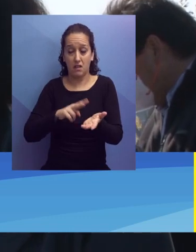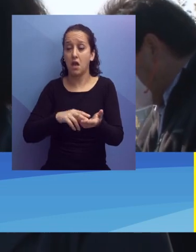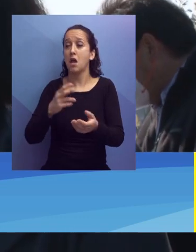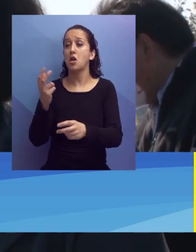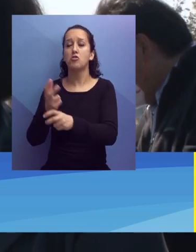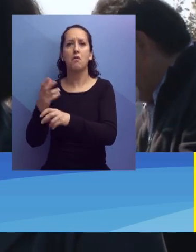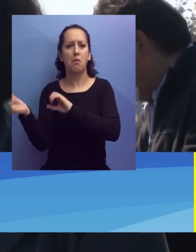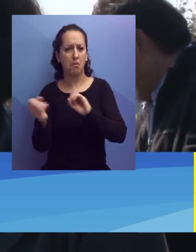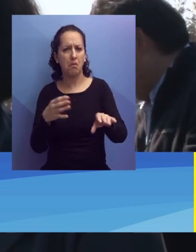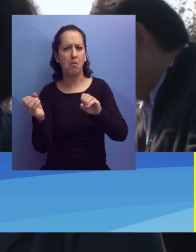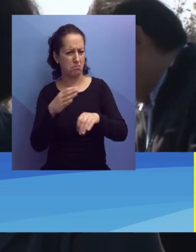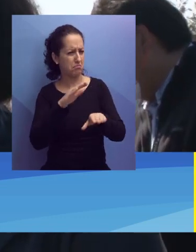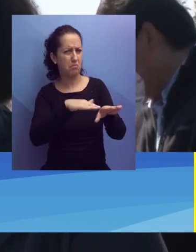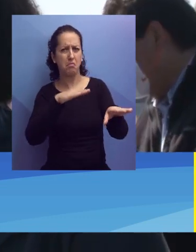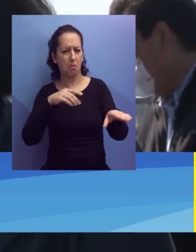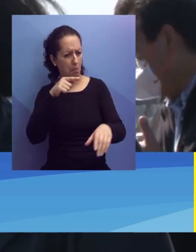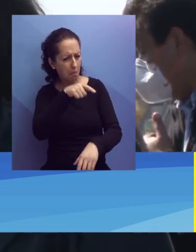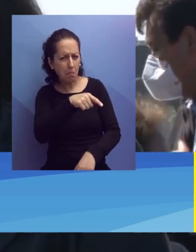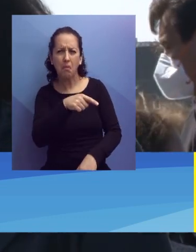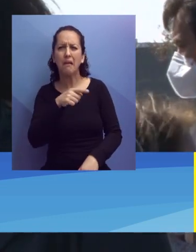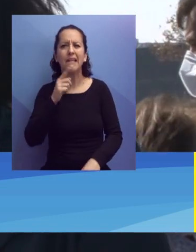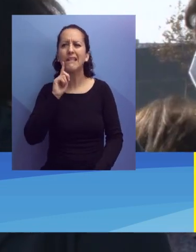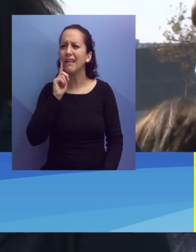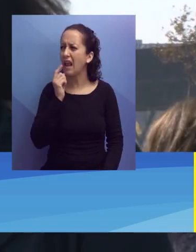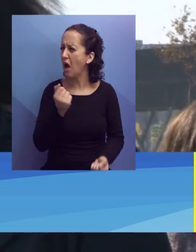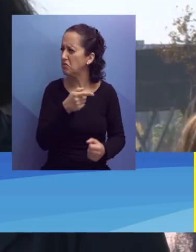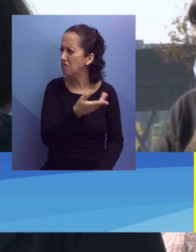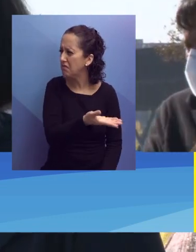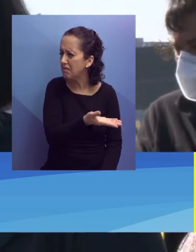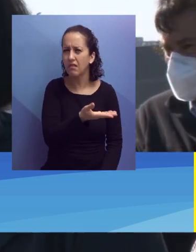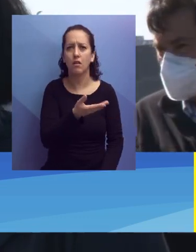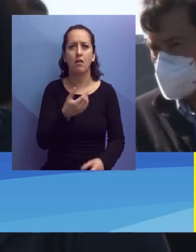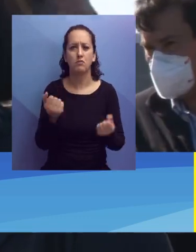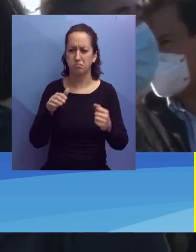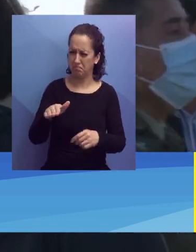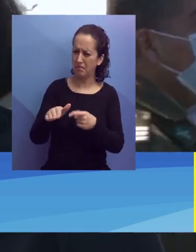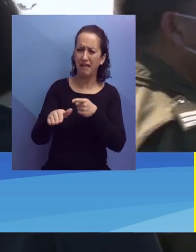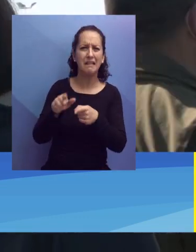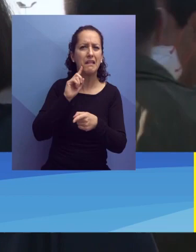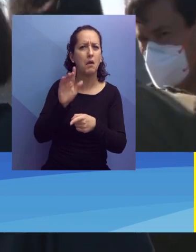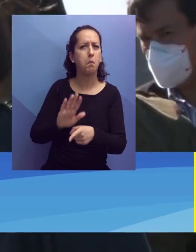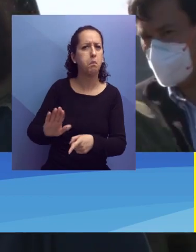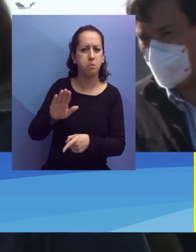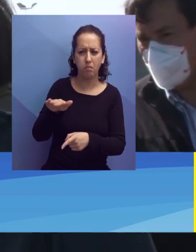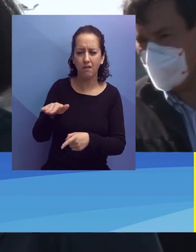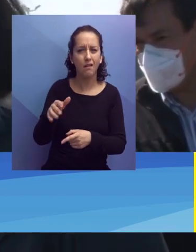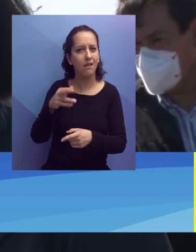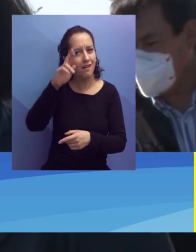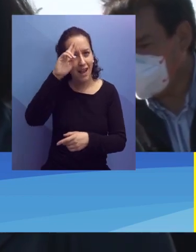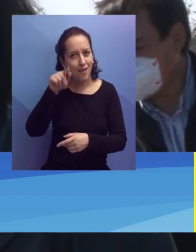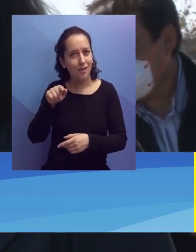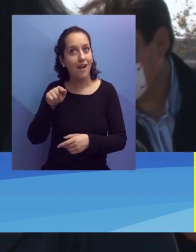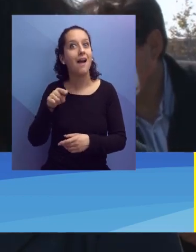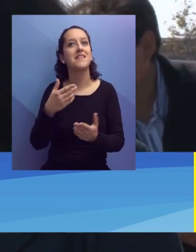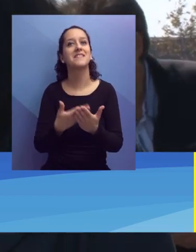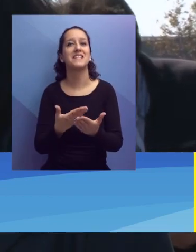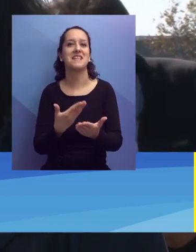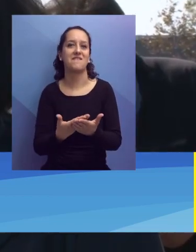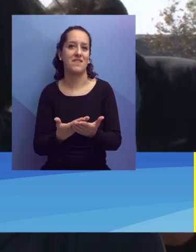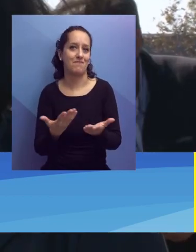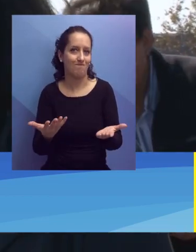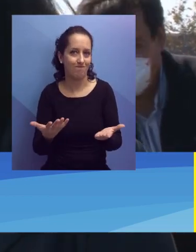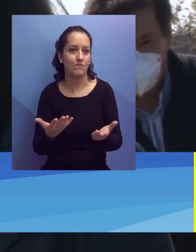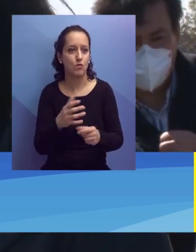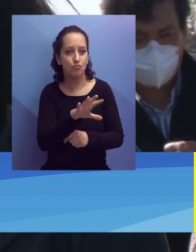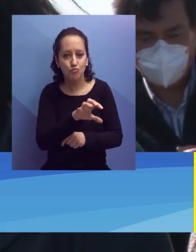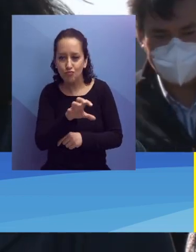a dejar muchos autos robados también, y aparecen autos que uno no sabe de quién es el dueño, nos va a servir